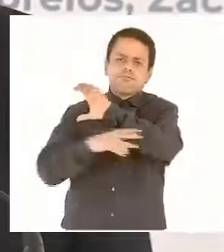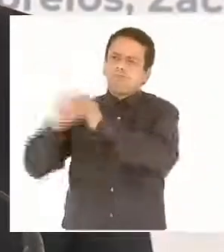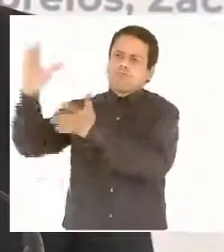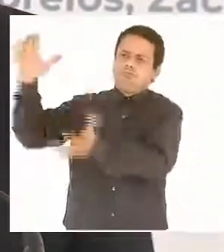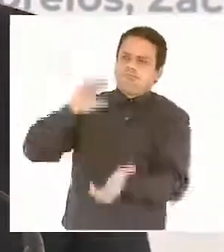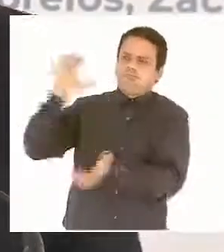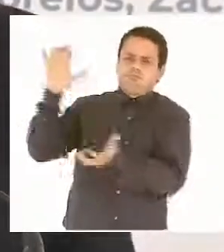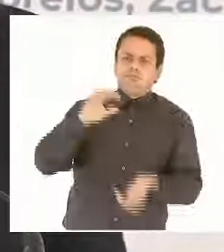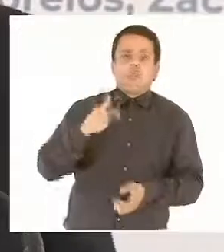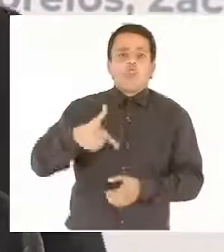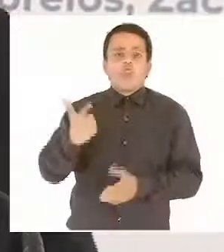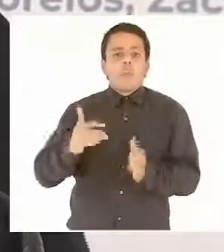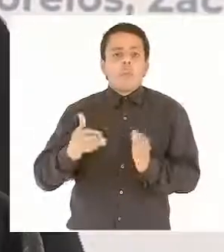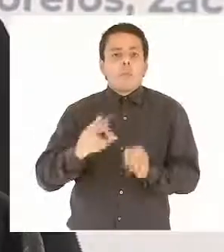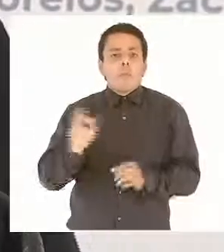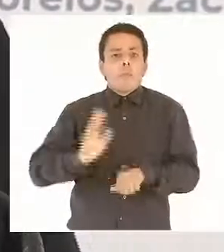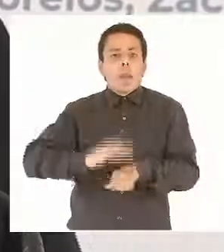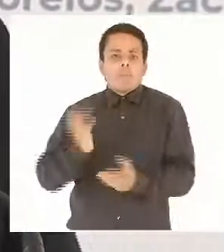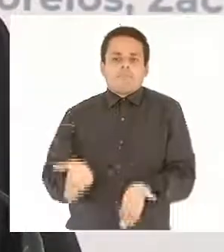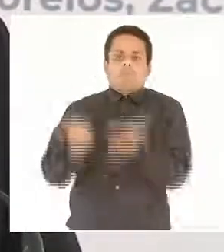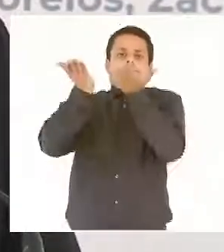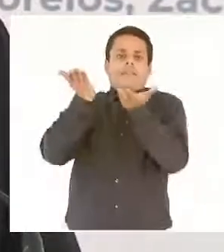en 12%.